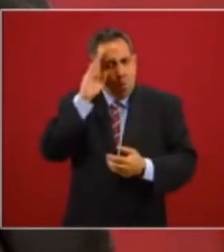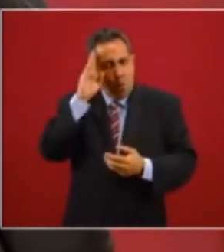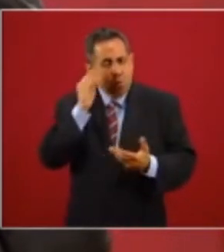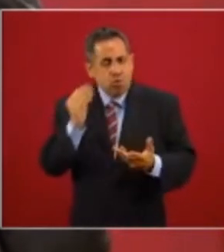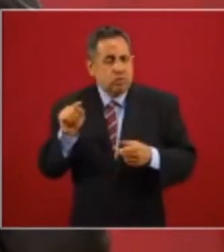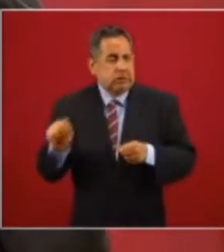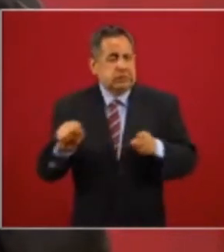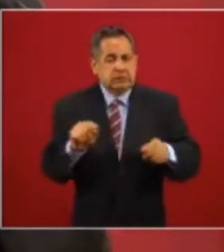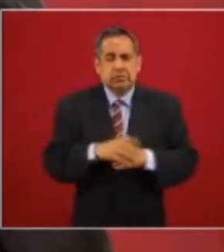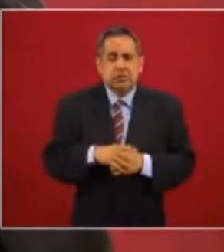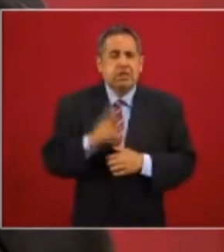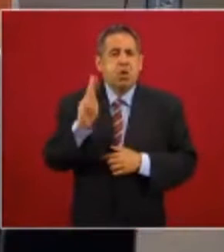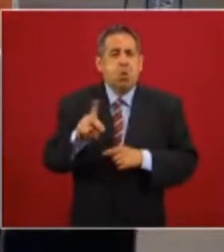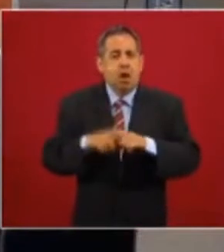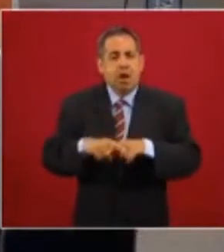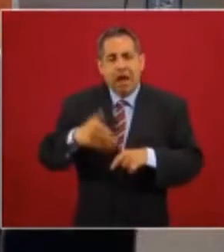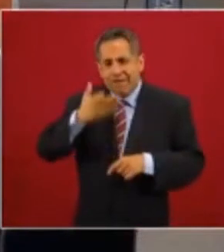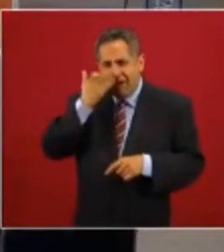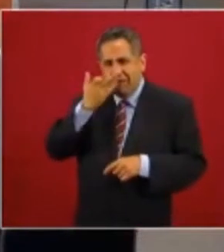Así como la alfalfa